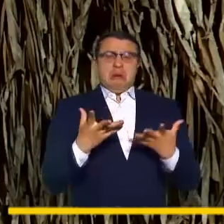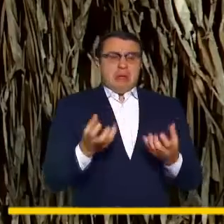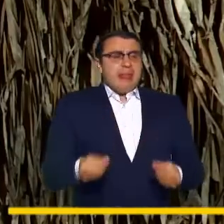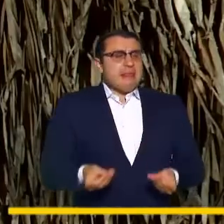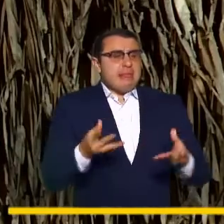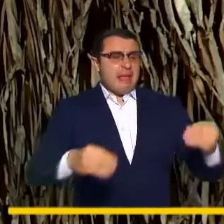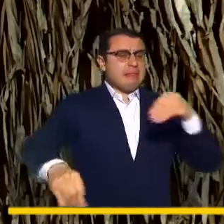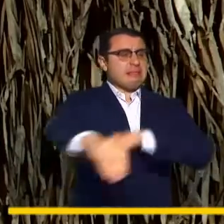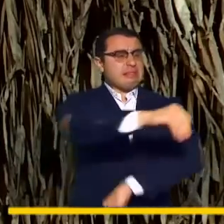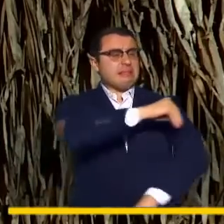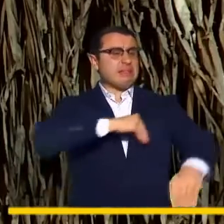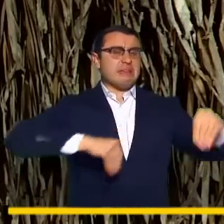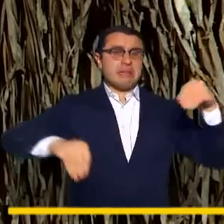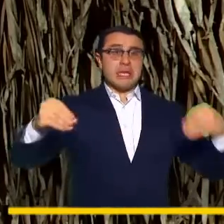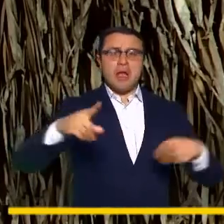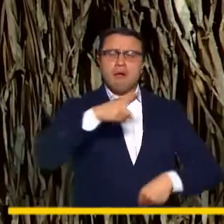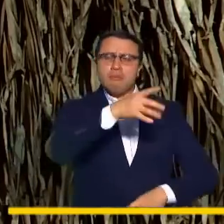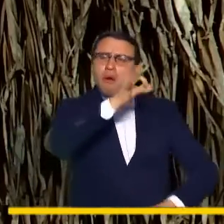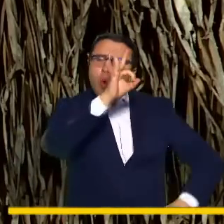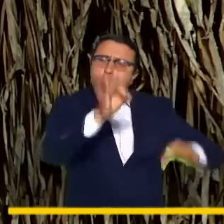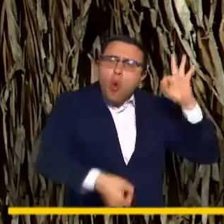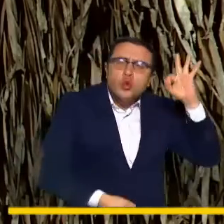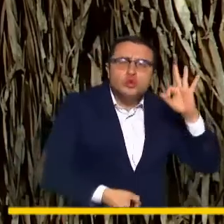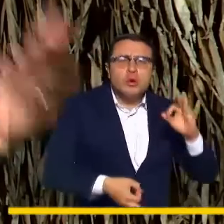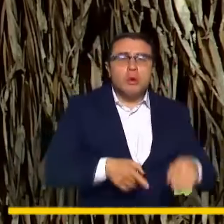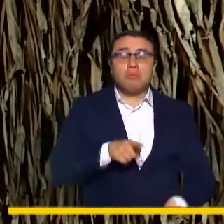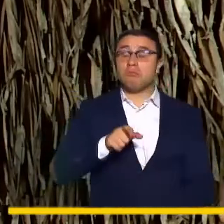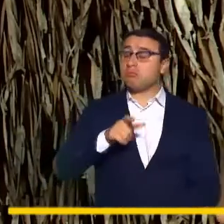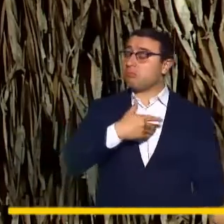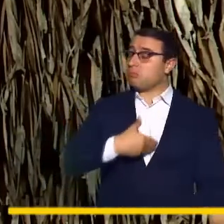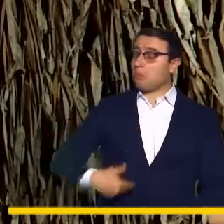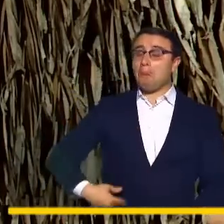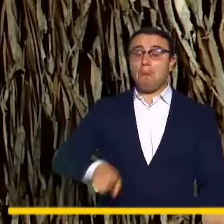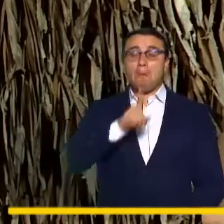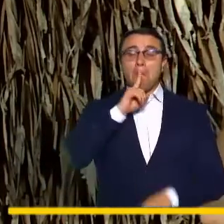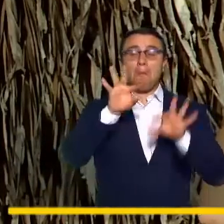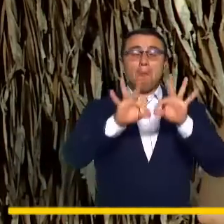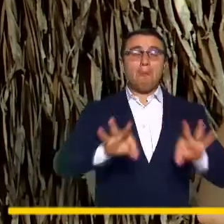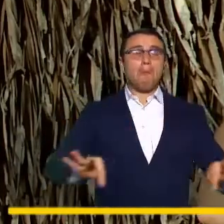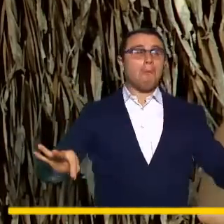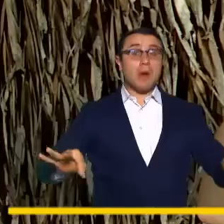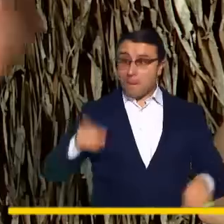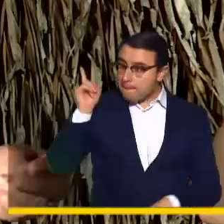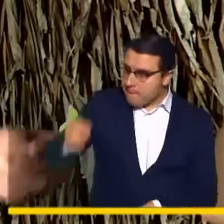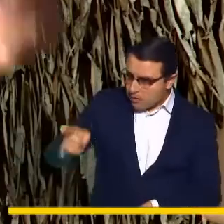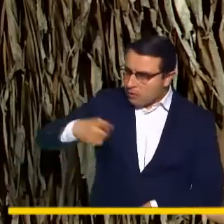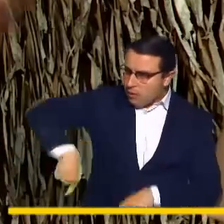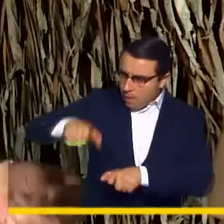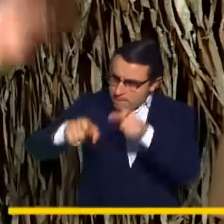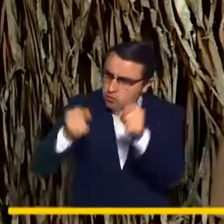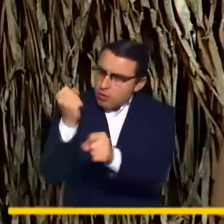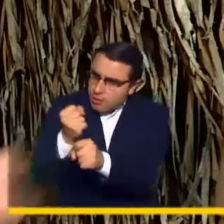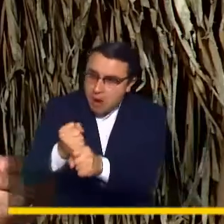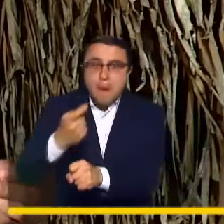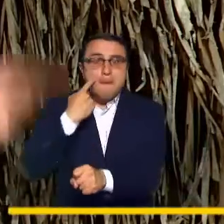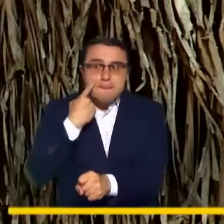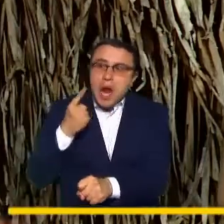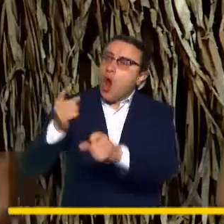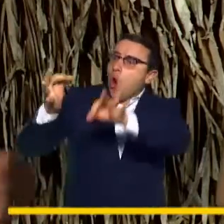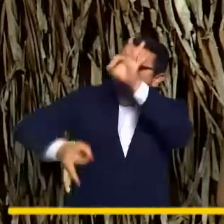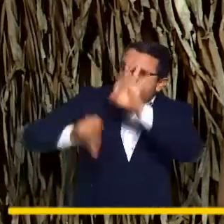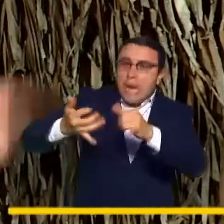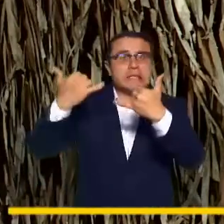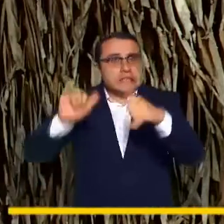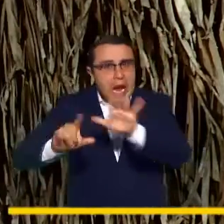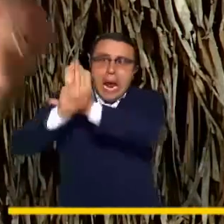entregar la tierra al campesinado, se queda en silencio y no ordena a sus empleados que la tierra, una vez que el juez